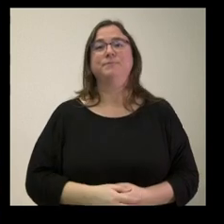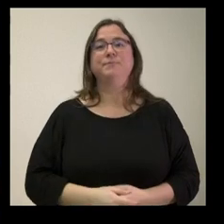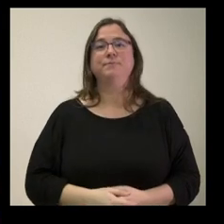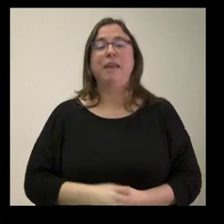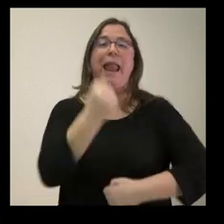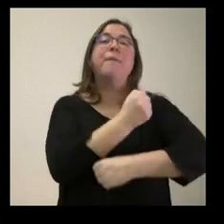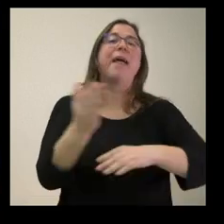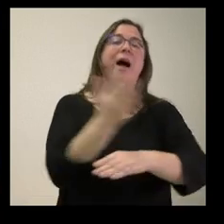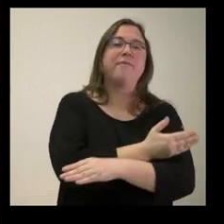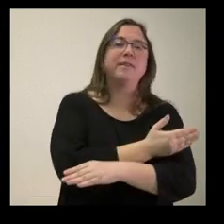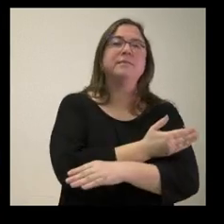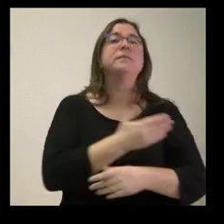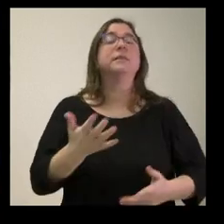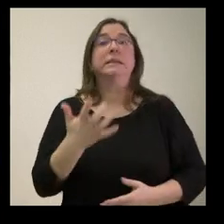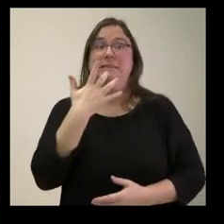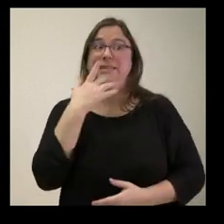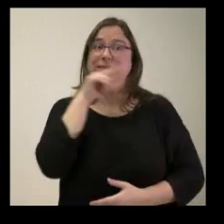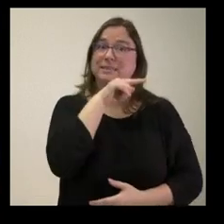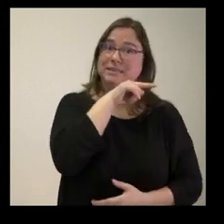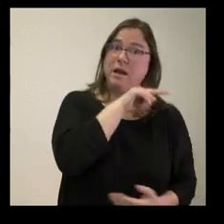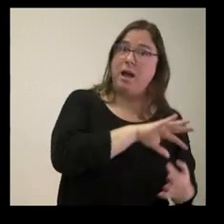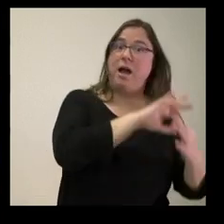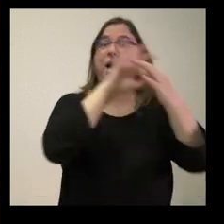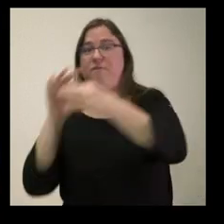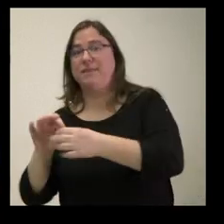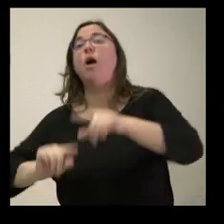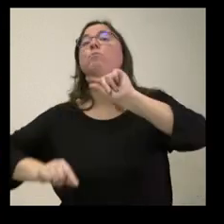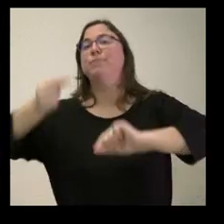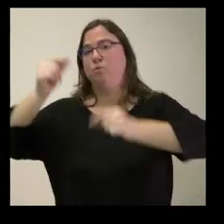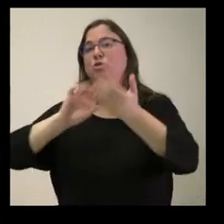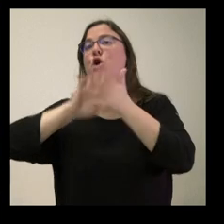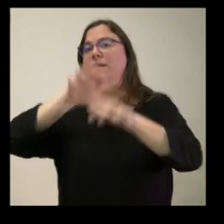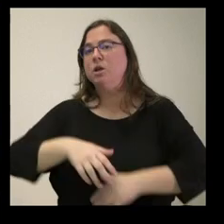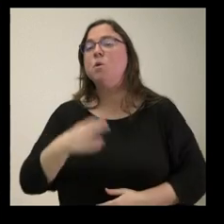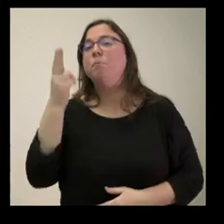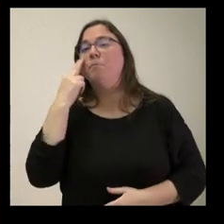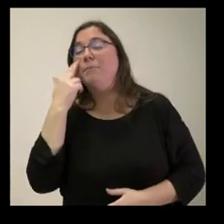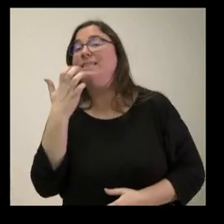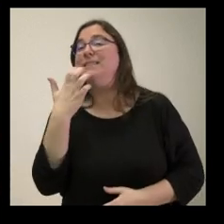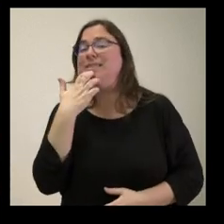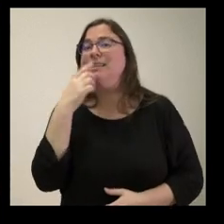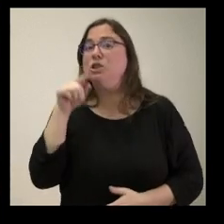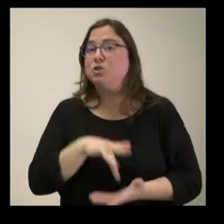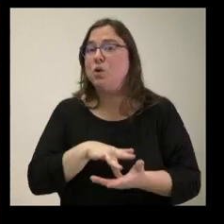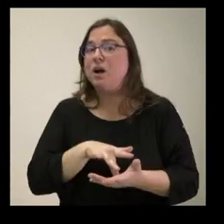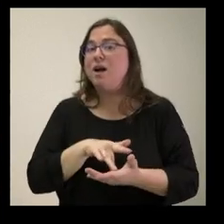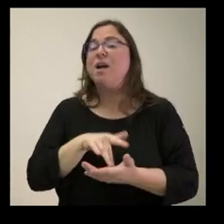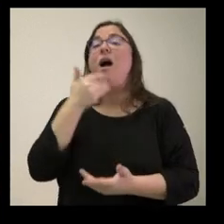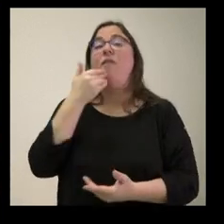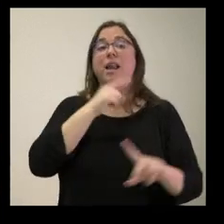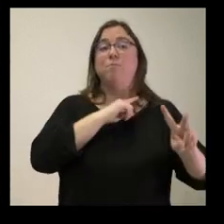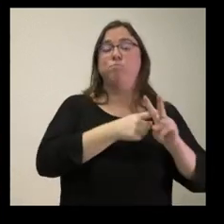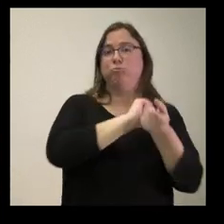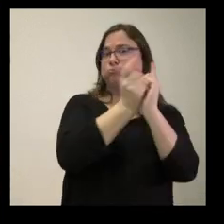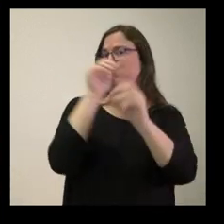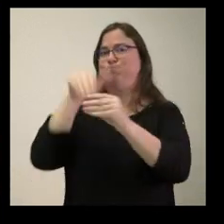Navidad y que condiciona, en cierta medida, el presupuesto de Castilla y Néa. De producirse esa diferencia de voto, primero si la tienen,